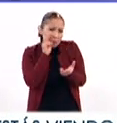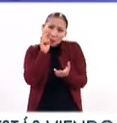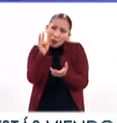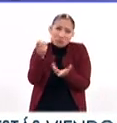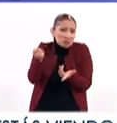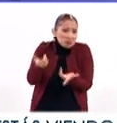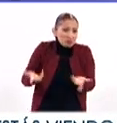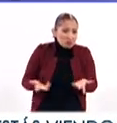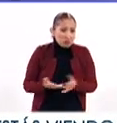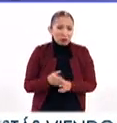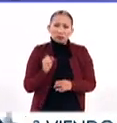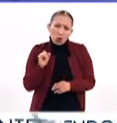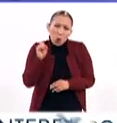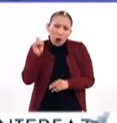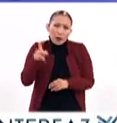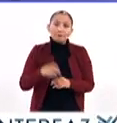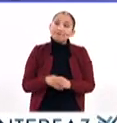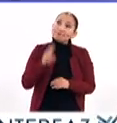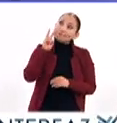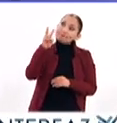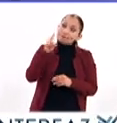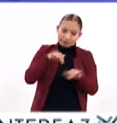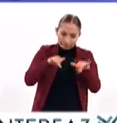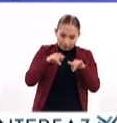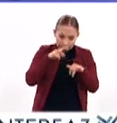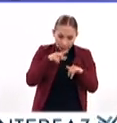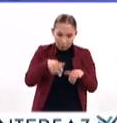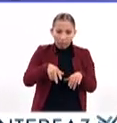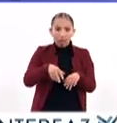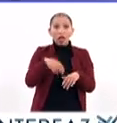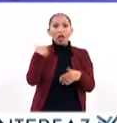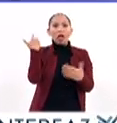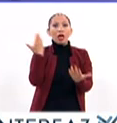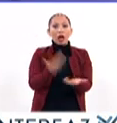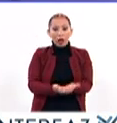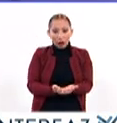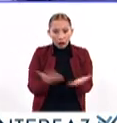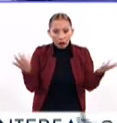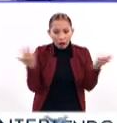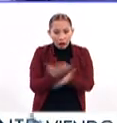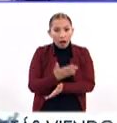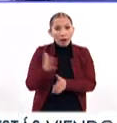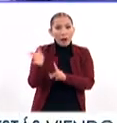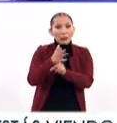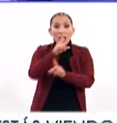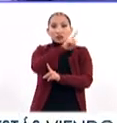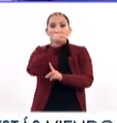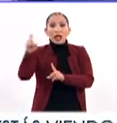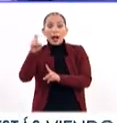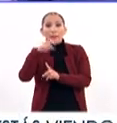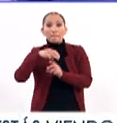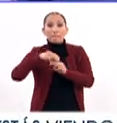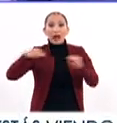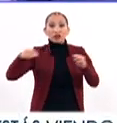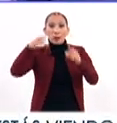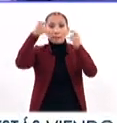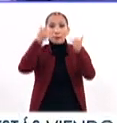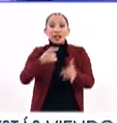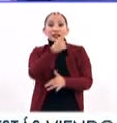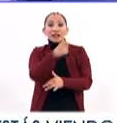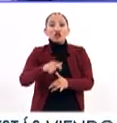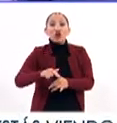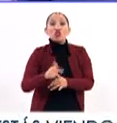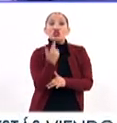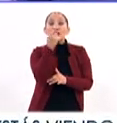verla? Pues sí, sí la puedo ver. Y cuando vi el plano, pues me fui de espaldas realmente. Era una bandera de 100 metros de altura con un peso de